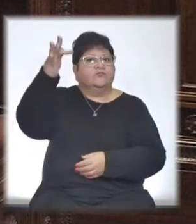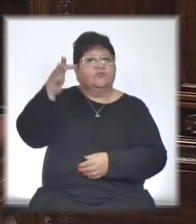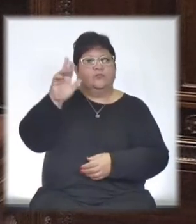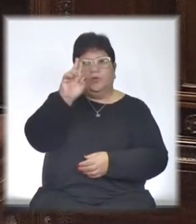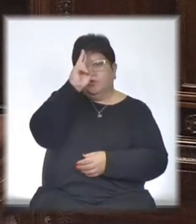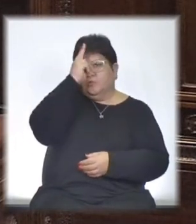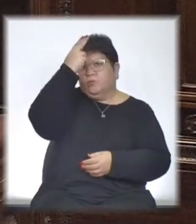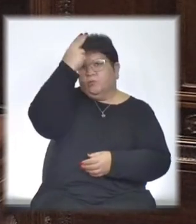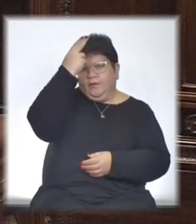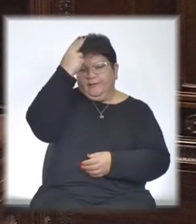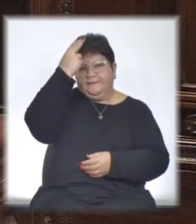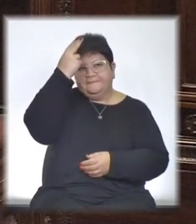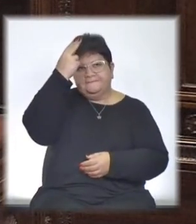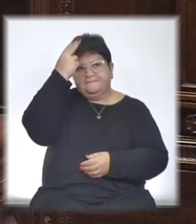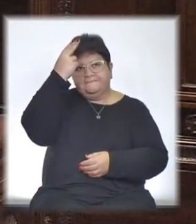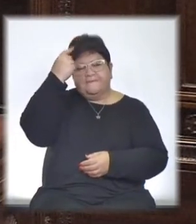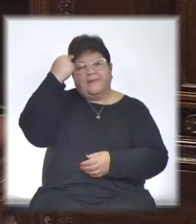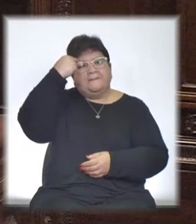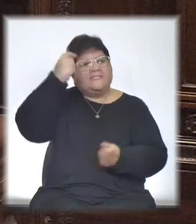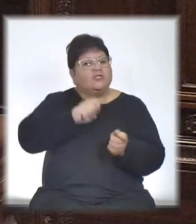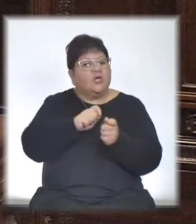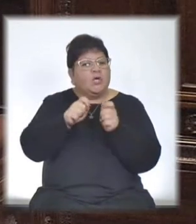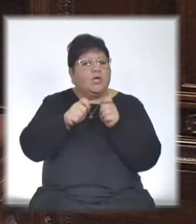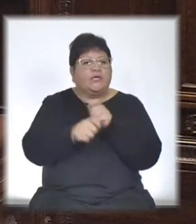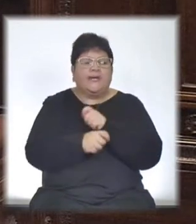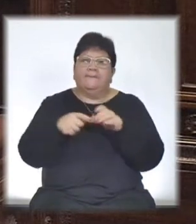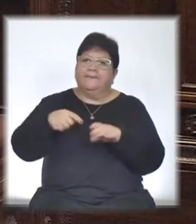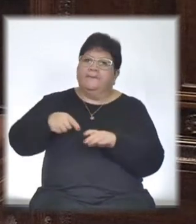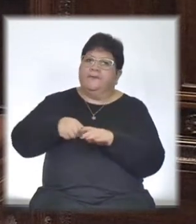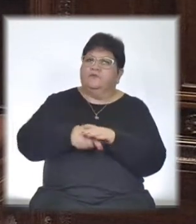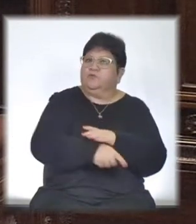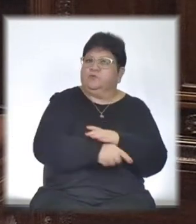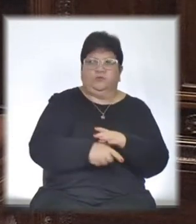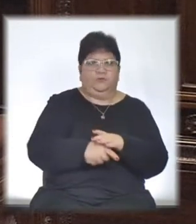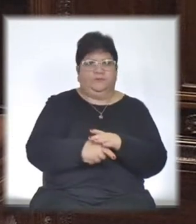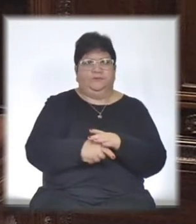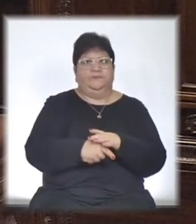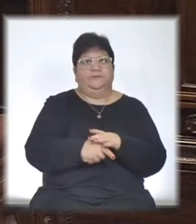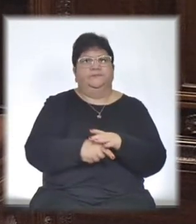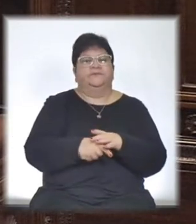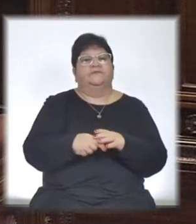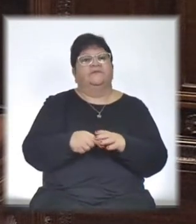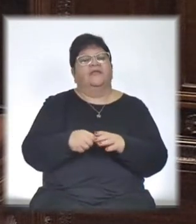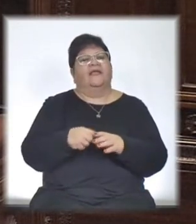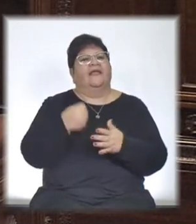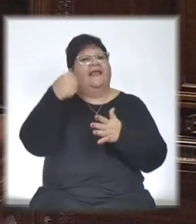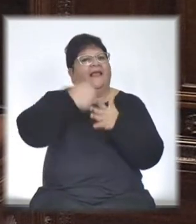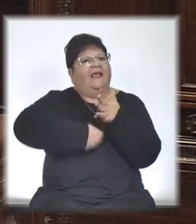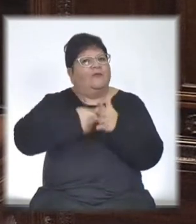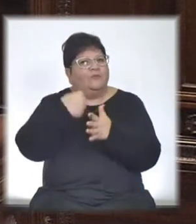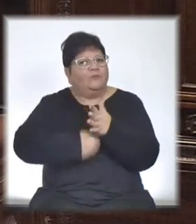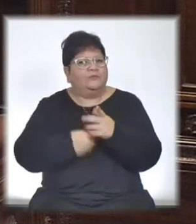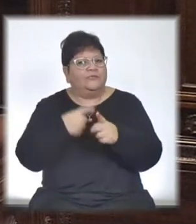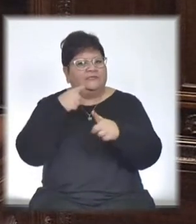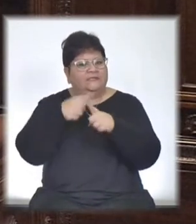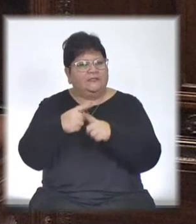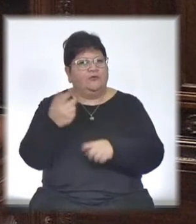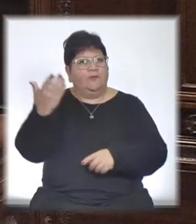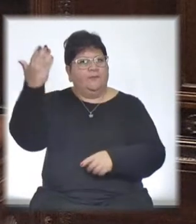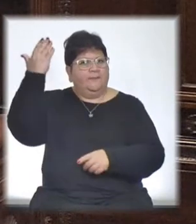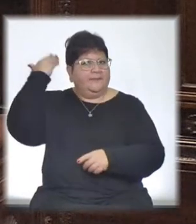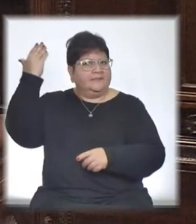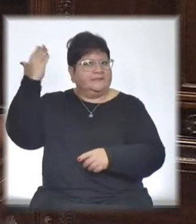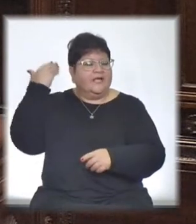horizonte de cambios profundos, por lo que siempre batallamos. En las grandes luchas del siglo pasado, nuestro pueblo, por luchar,